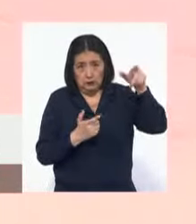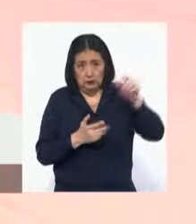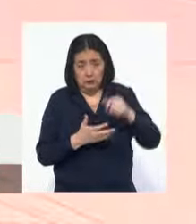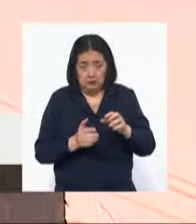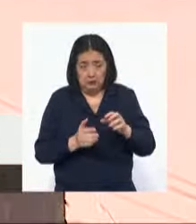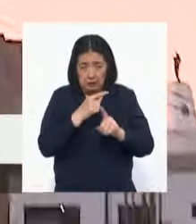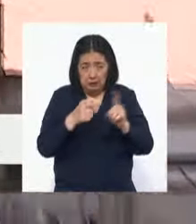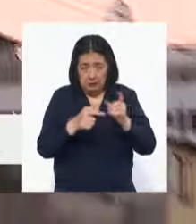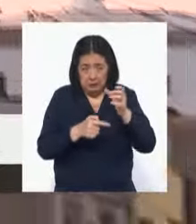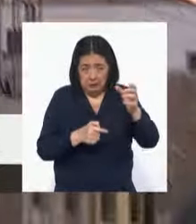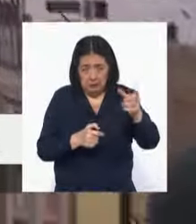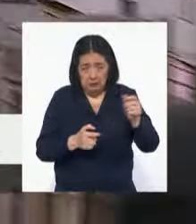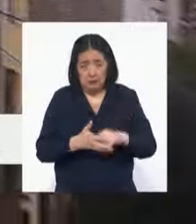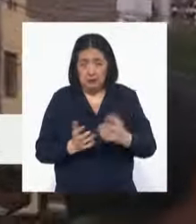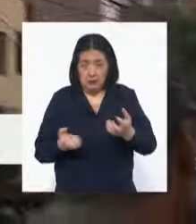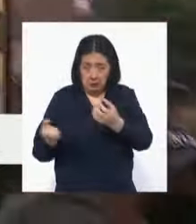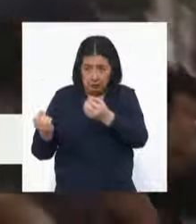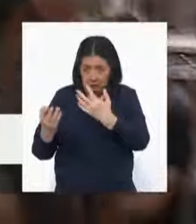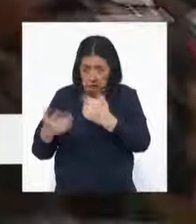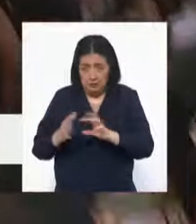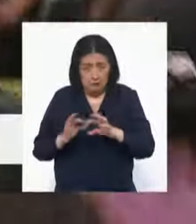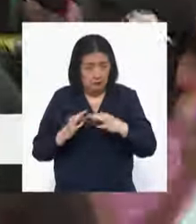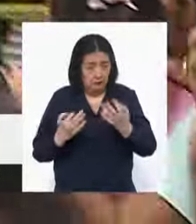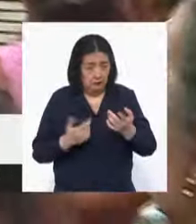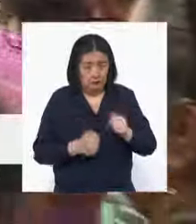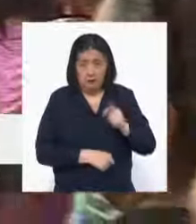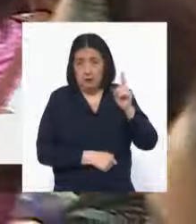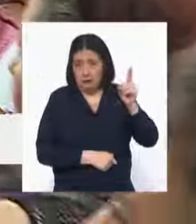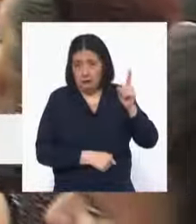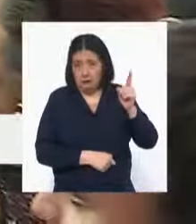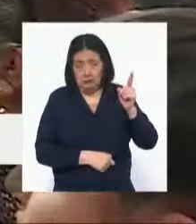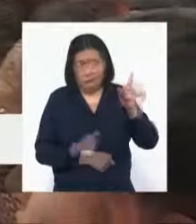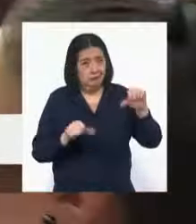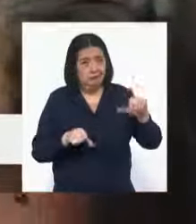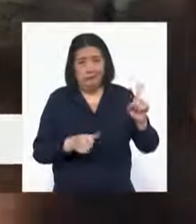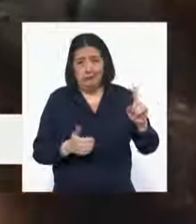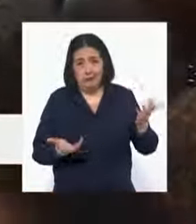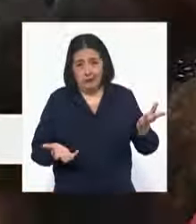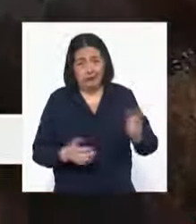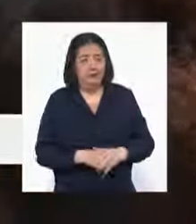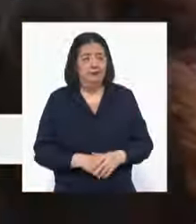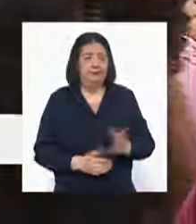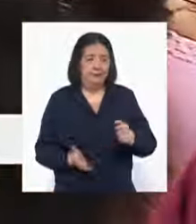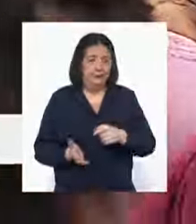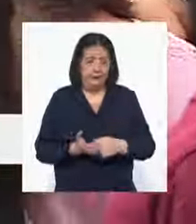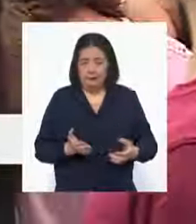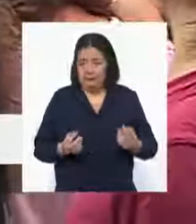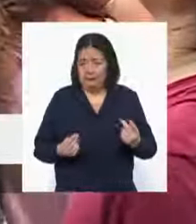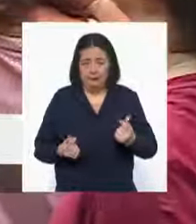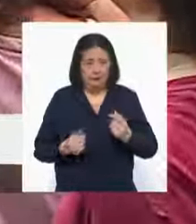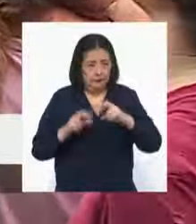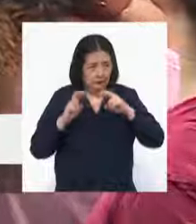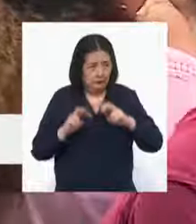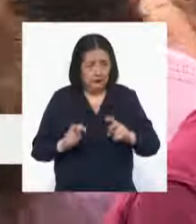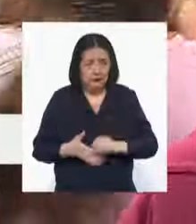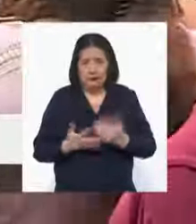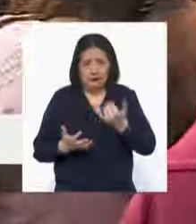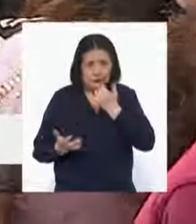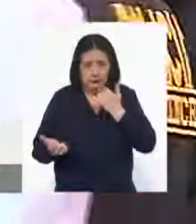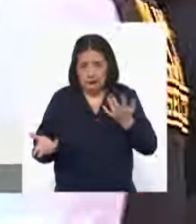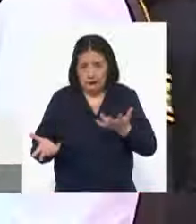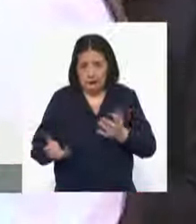media cuadra de la academia, según información de los familiares de la víctima, estarían inoperativas, por lo que exigen una rápida investigación en este